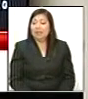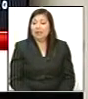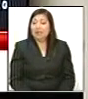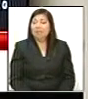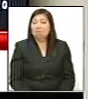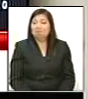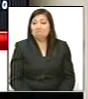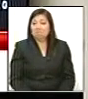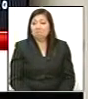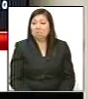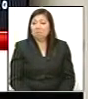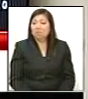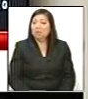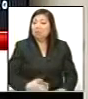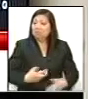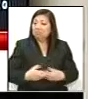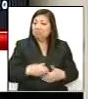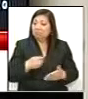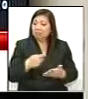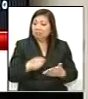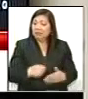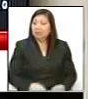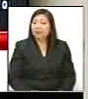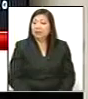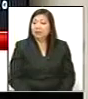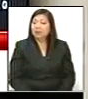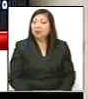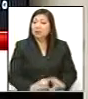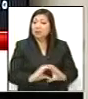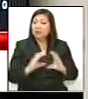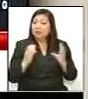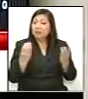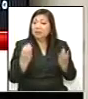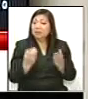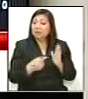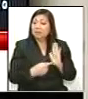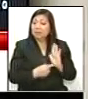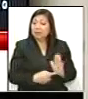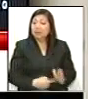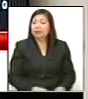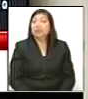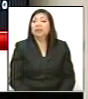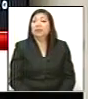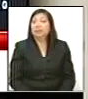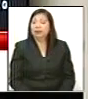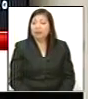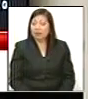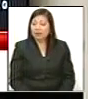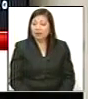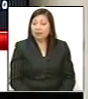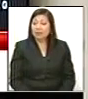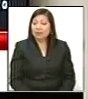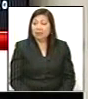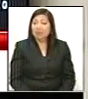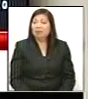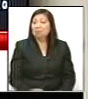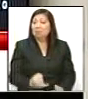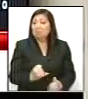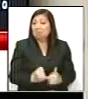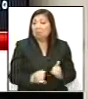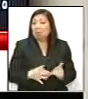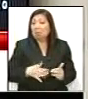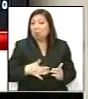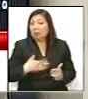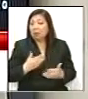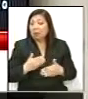y se procede a registrar la asistencia de los parlamentarios presentes en este recinto a fin de que se